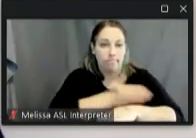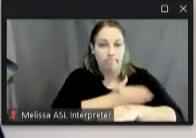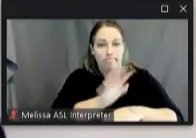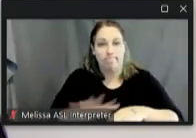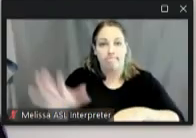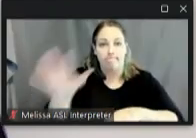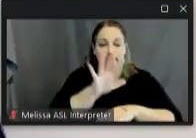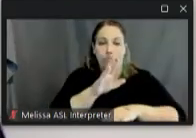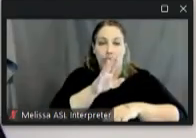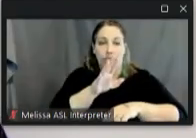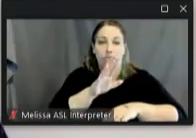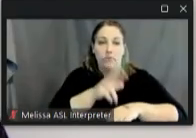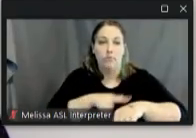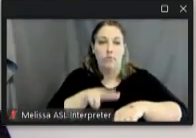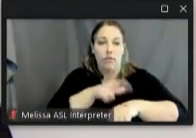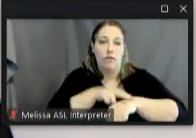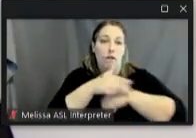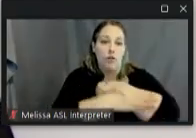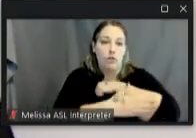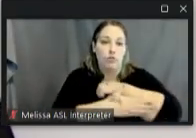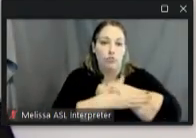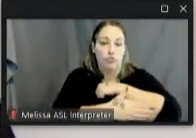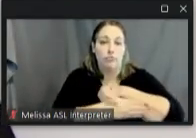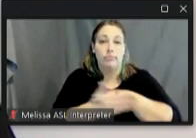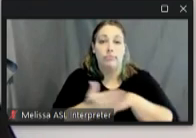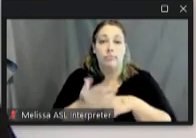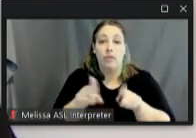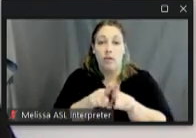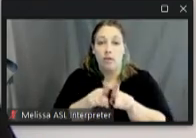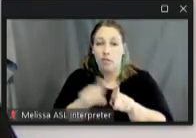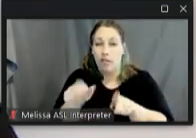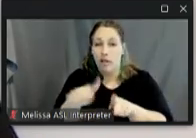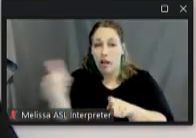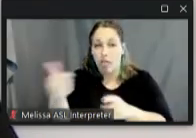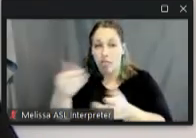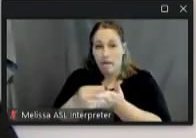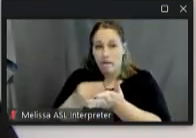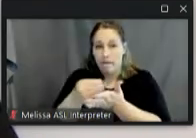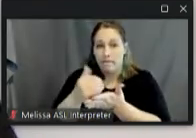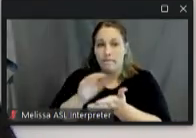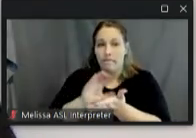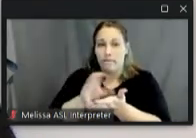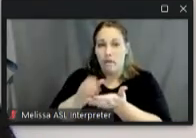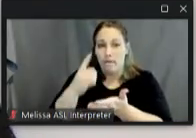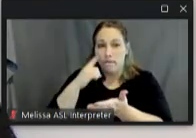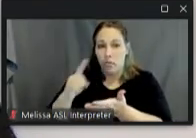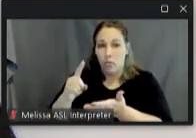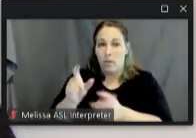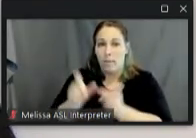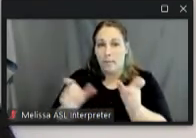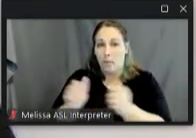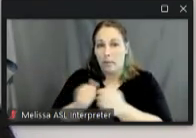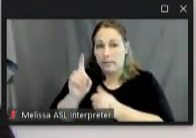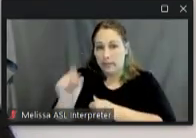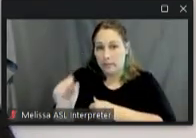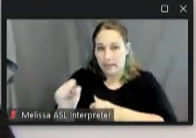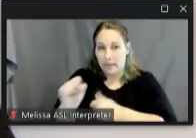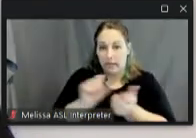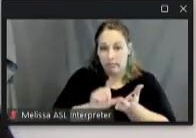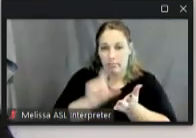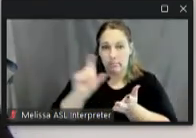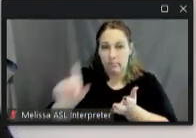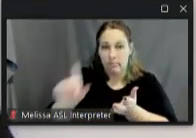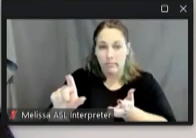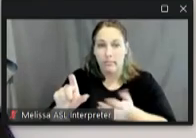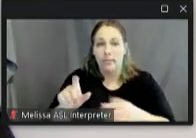Sector Discapacidad, un repositorio de recursos económicos que sirven para financiar proyectos innovadores para el desarrollo sostenible en